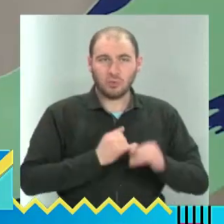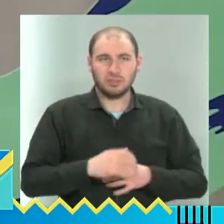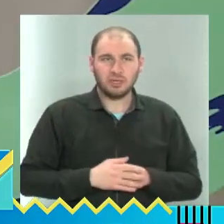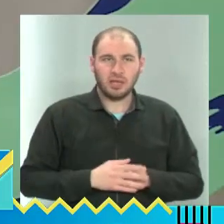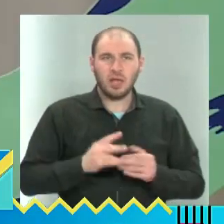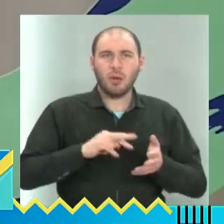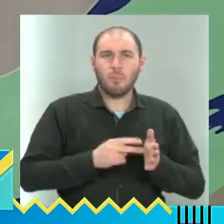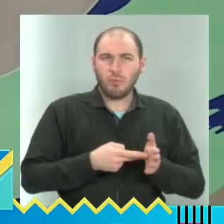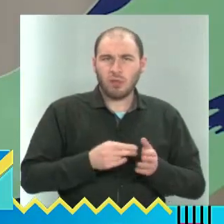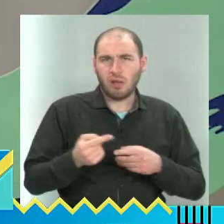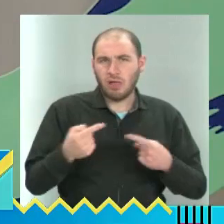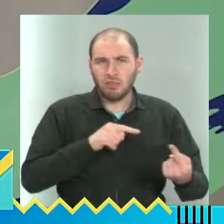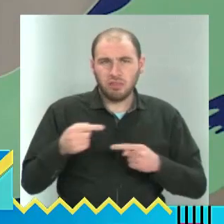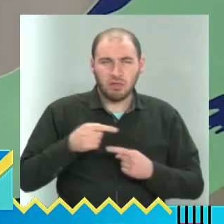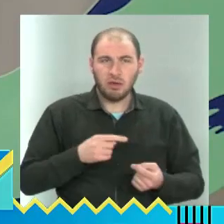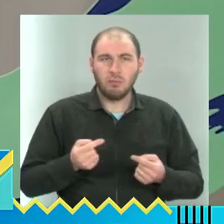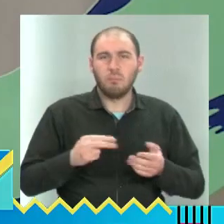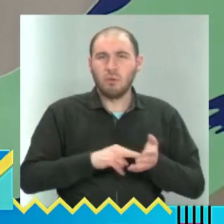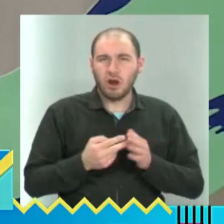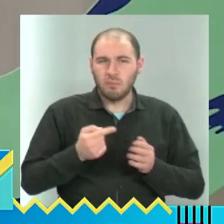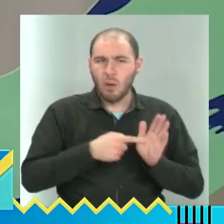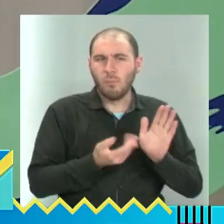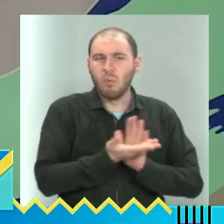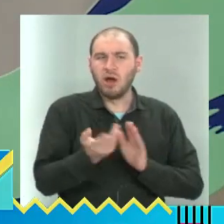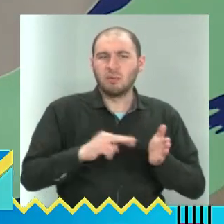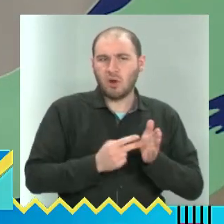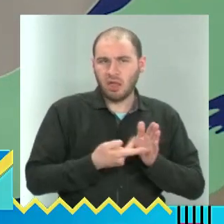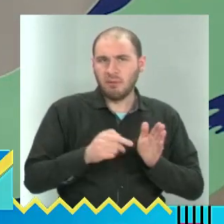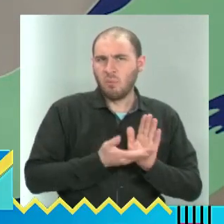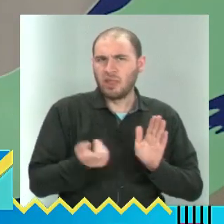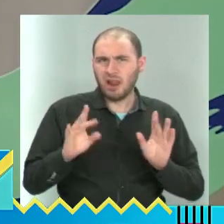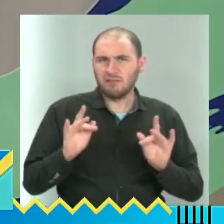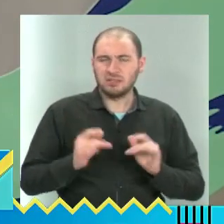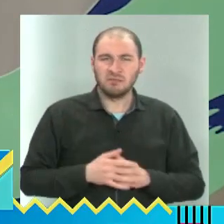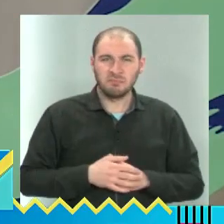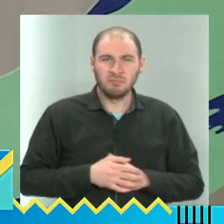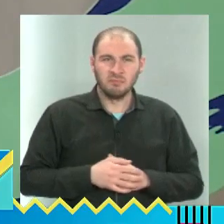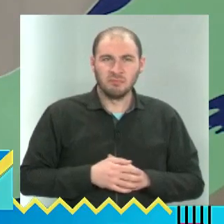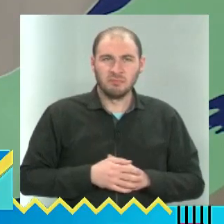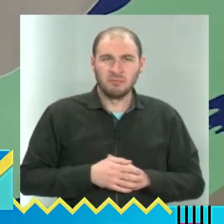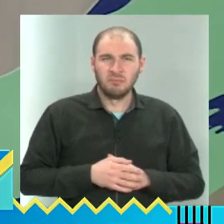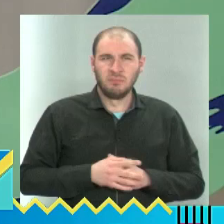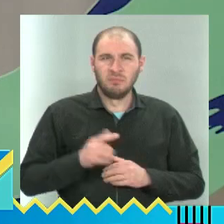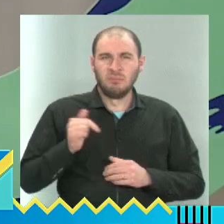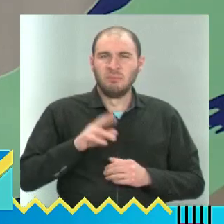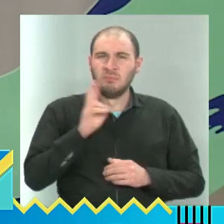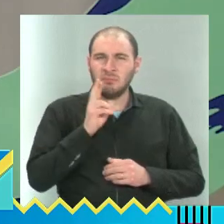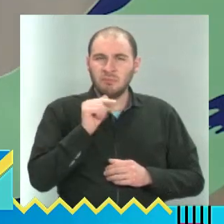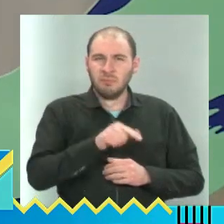Digamos, había un conflicto, un problema de visibilización del problema. No se veía a la